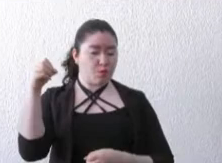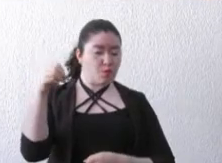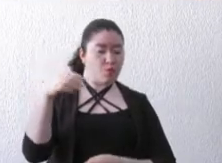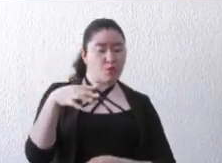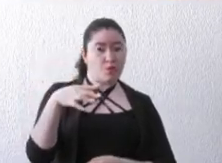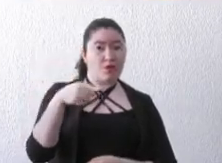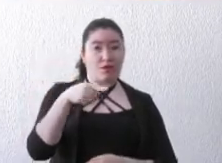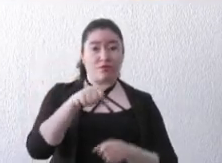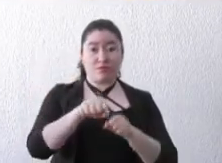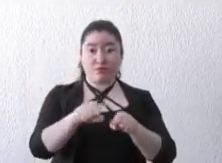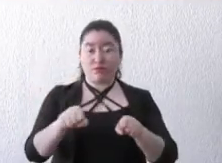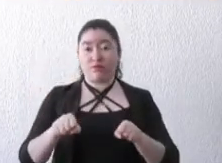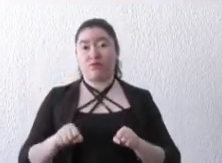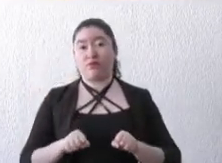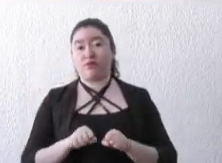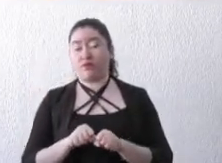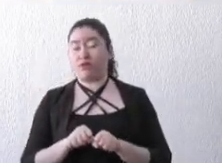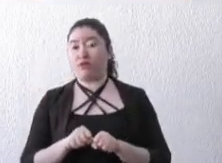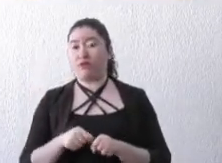uno de los salones